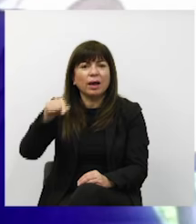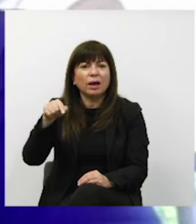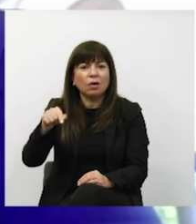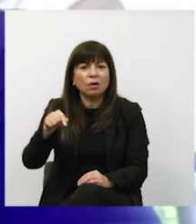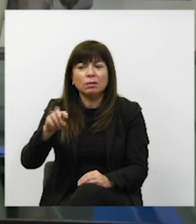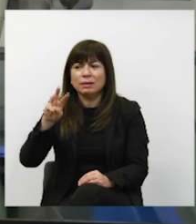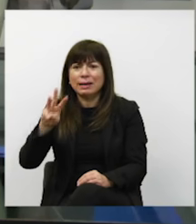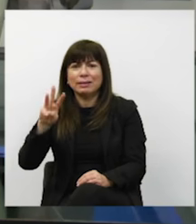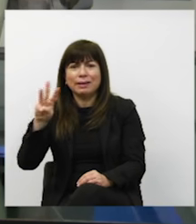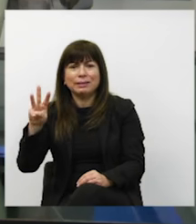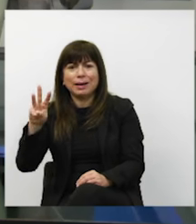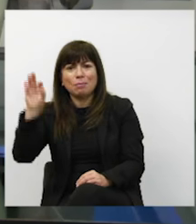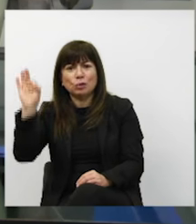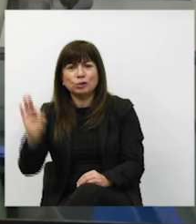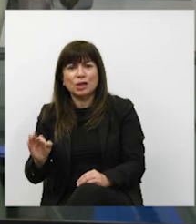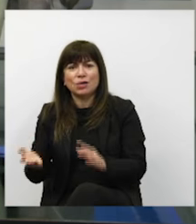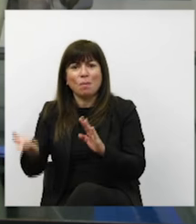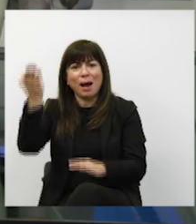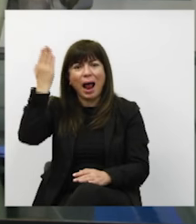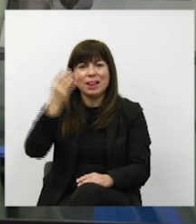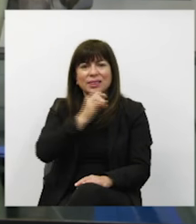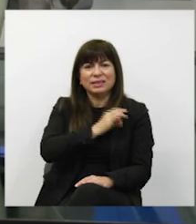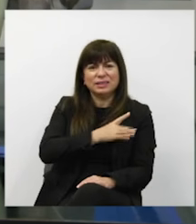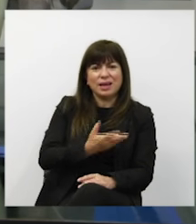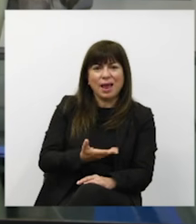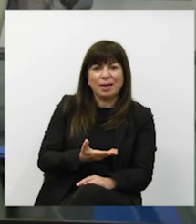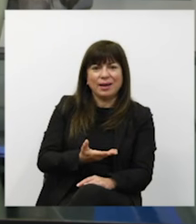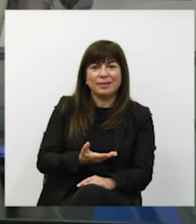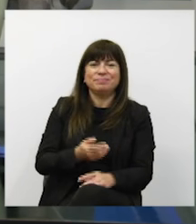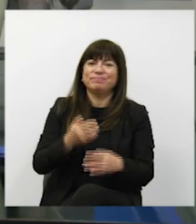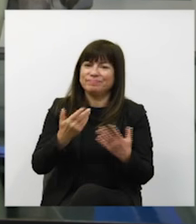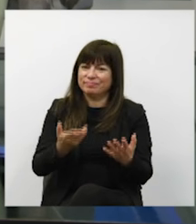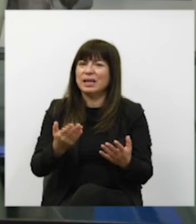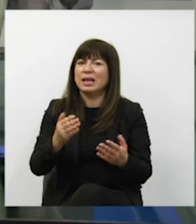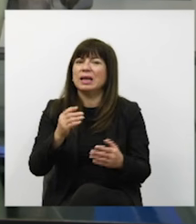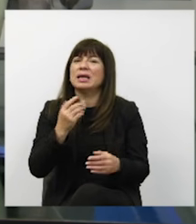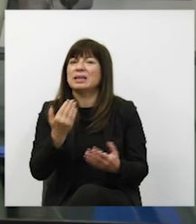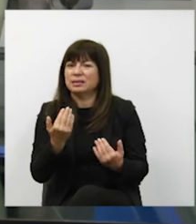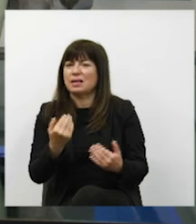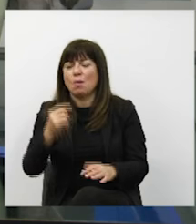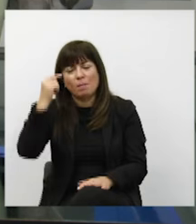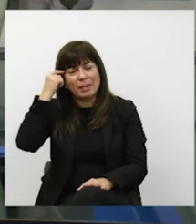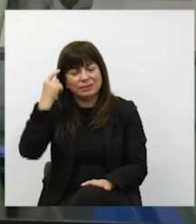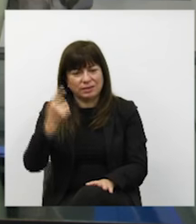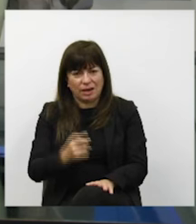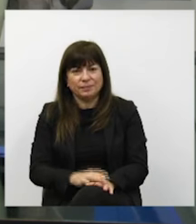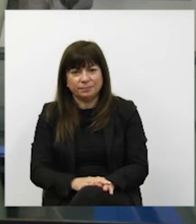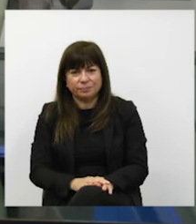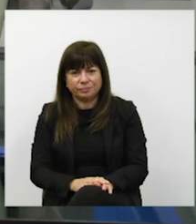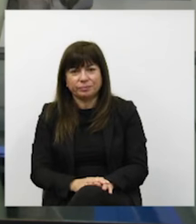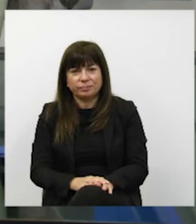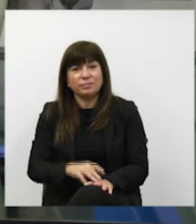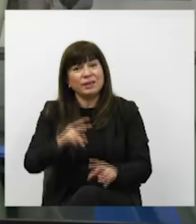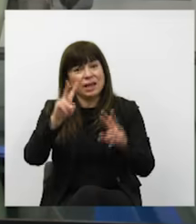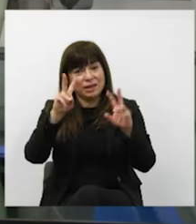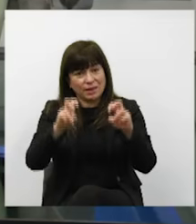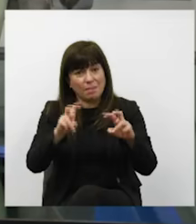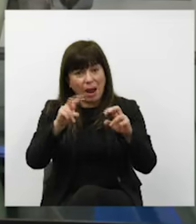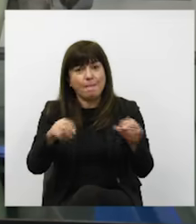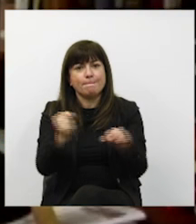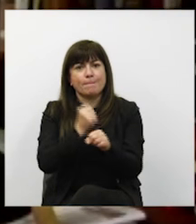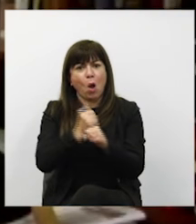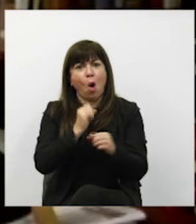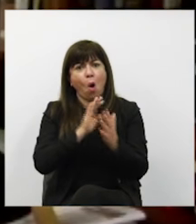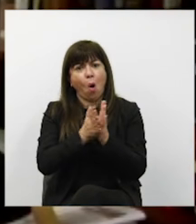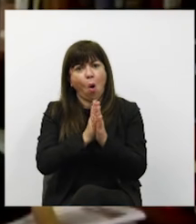33% más alta de la chilena. Entonces, eso yo creo que es algo que tenemos que empezar a pensar. El tema, y voy a terminar con esto, el tema de la